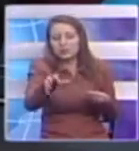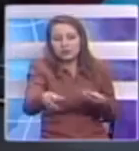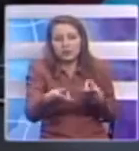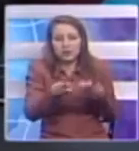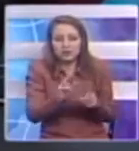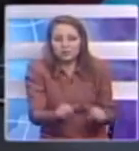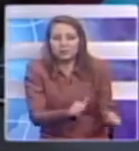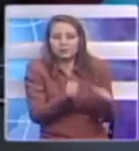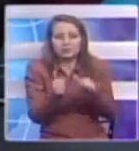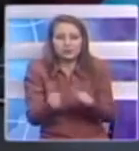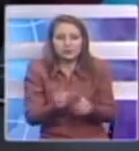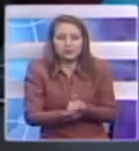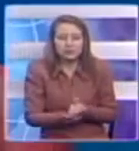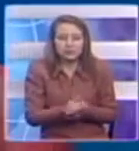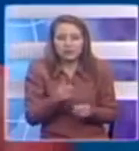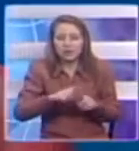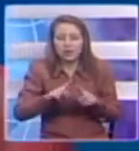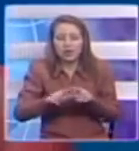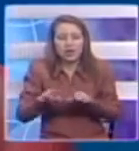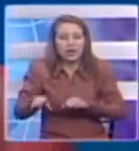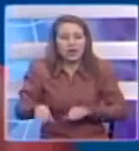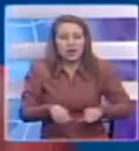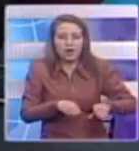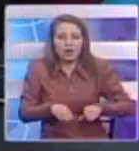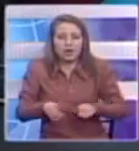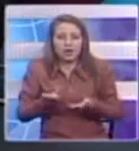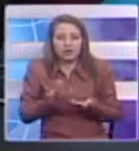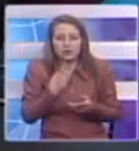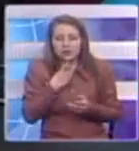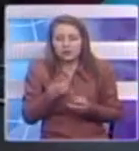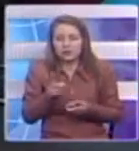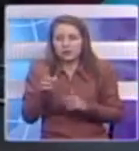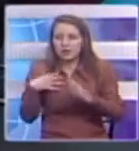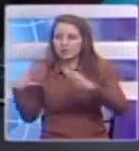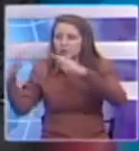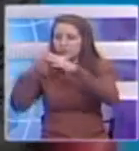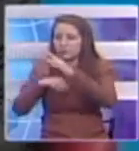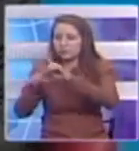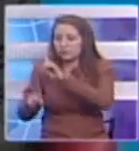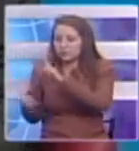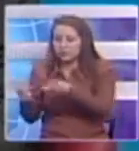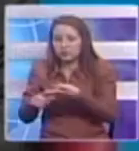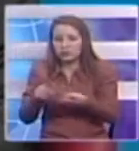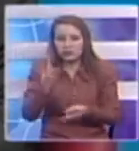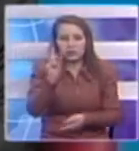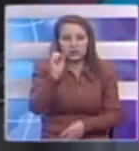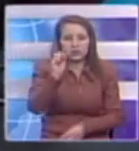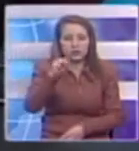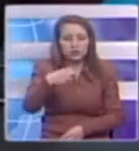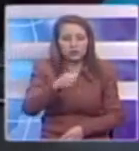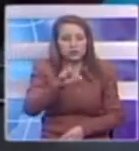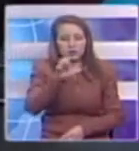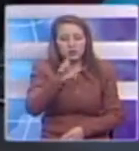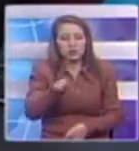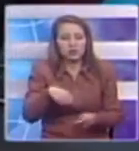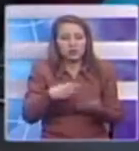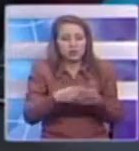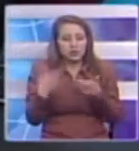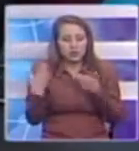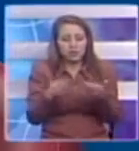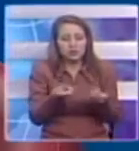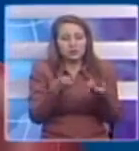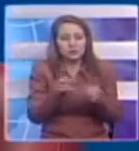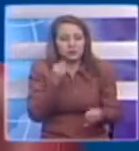también tienes otras actividades también. La minera, por ejemplo, en algunos sectores de Tenguel es una de ellas. En Tenguel, y el río Tenguel